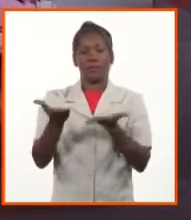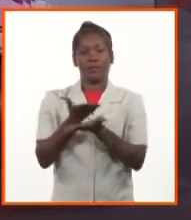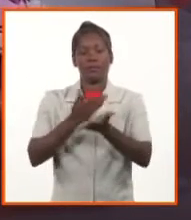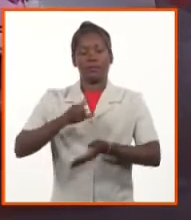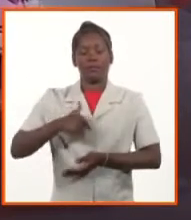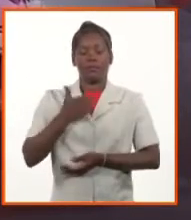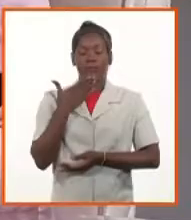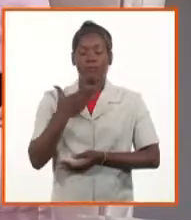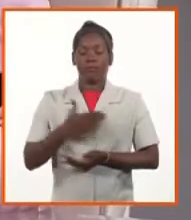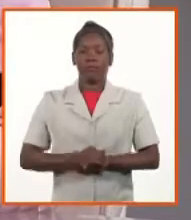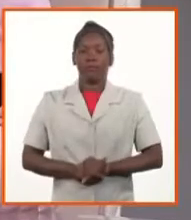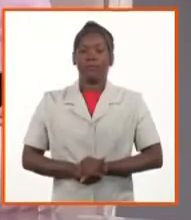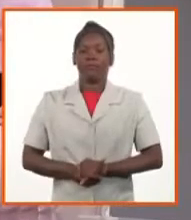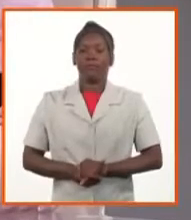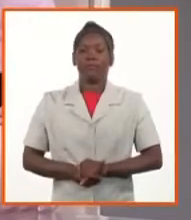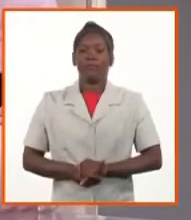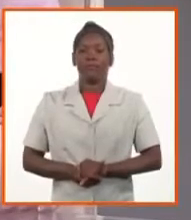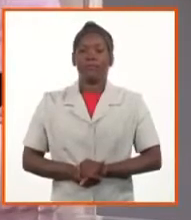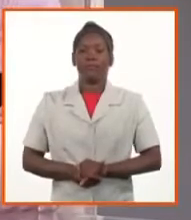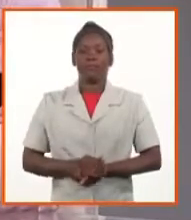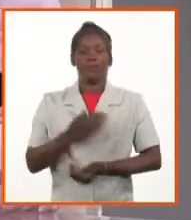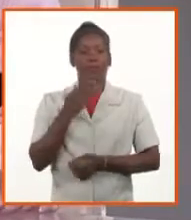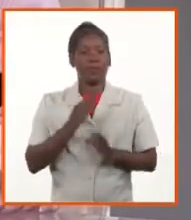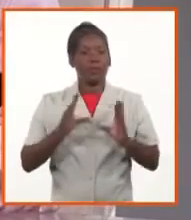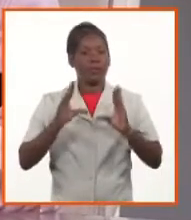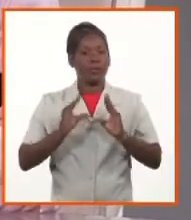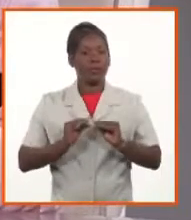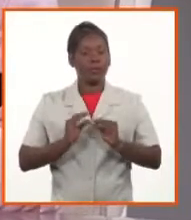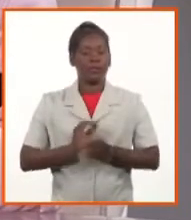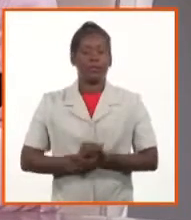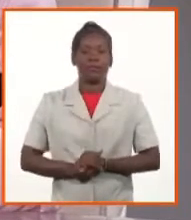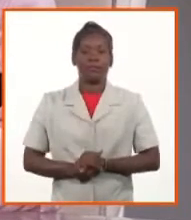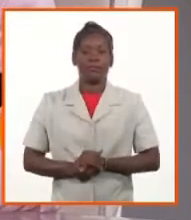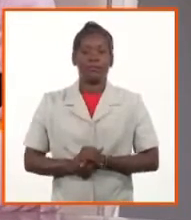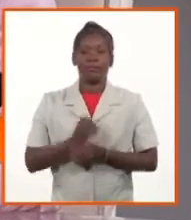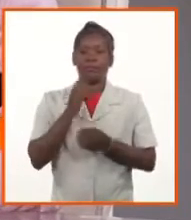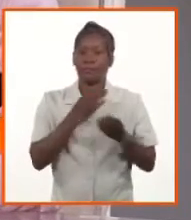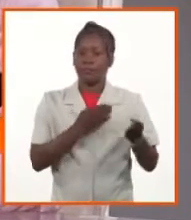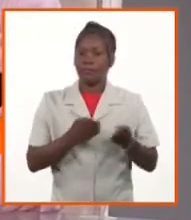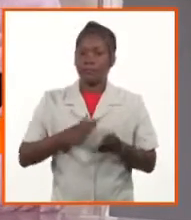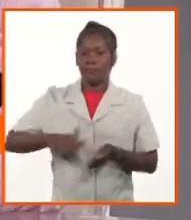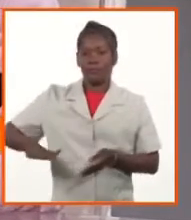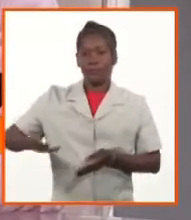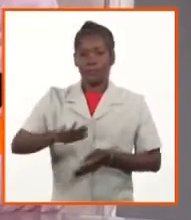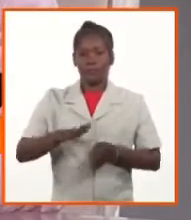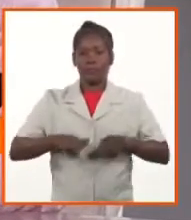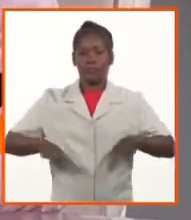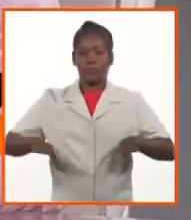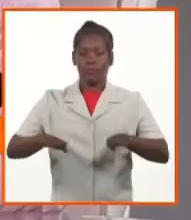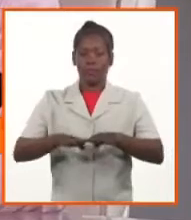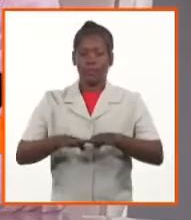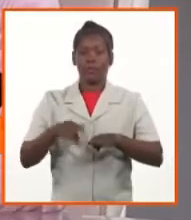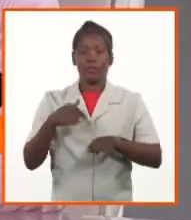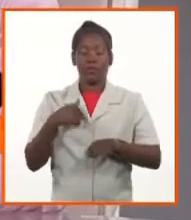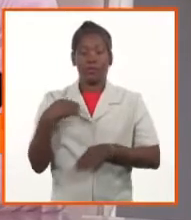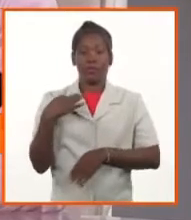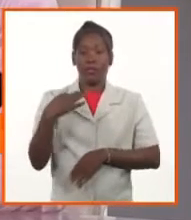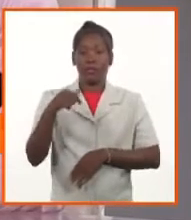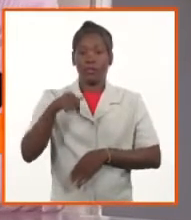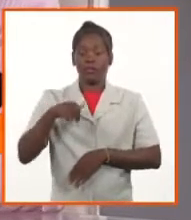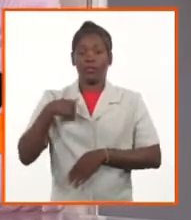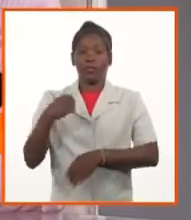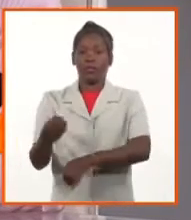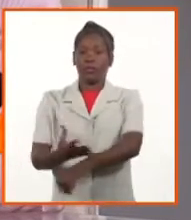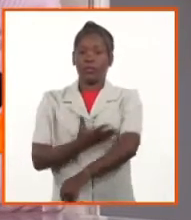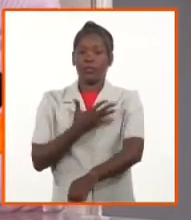Buenas noches, Randy. Buenas noches a los amigos que nos escuchan, los televidentes, los radioyentes. Es un honor muy grande estar aquí en este espacio hoy